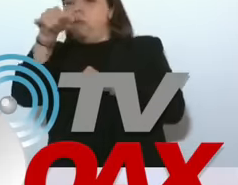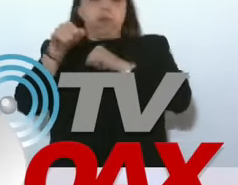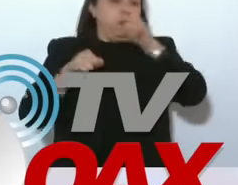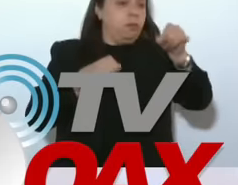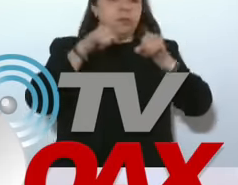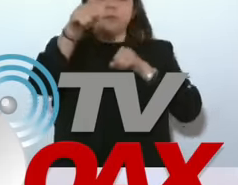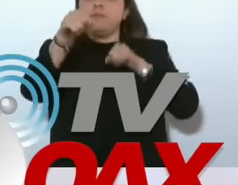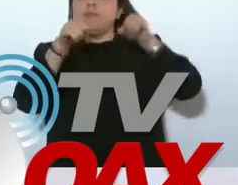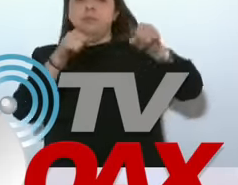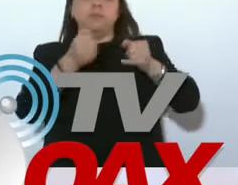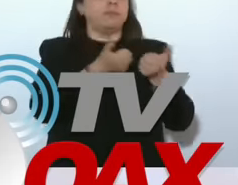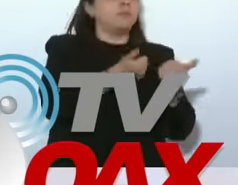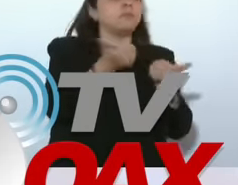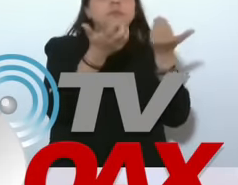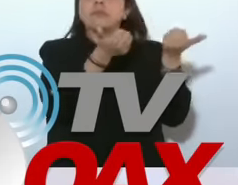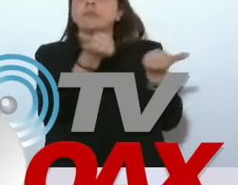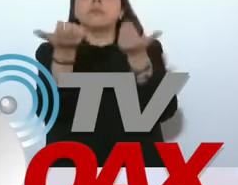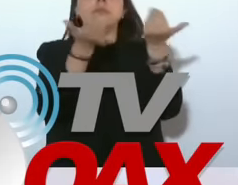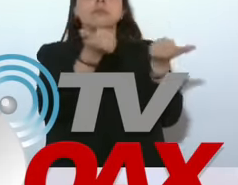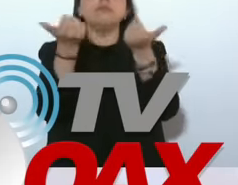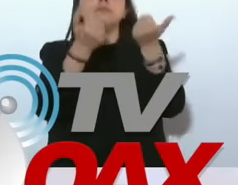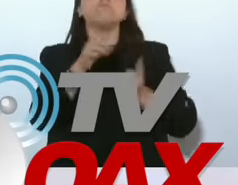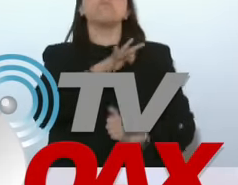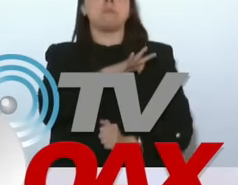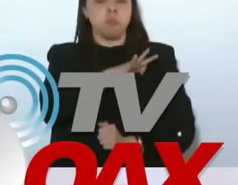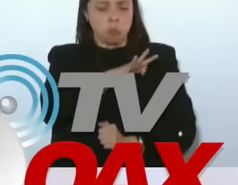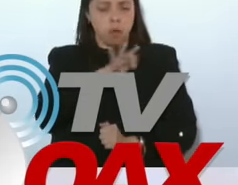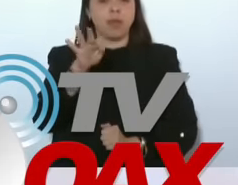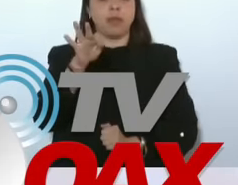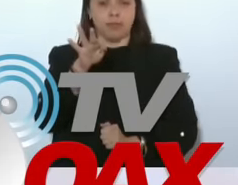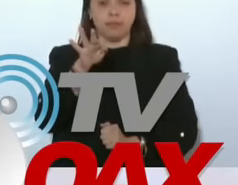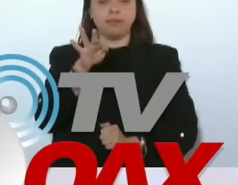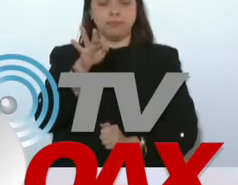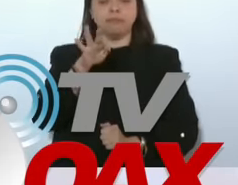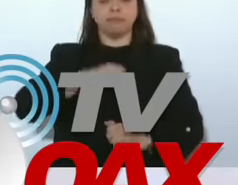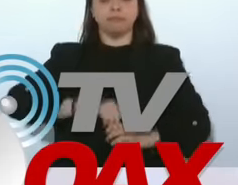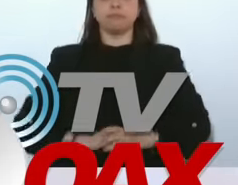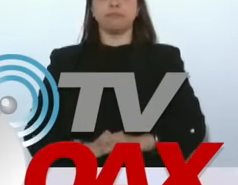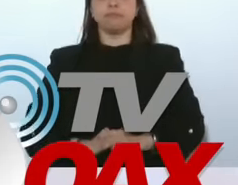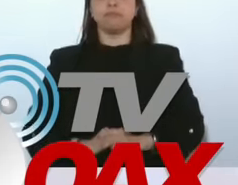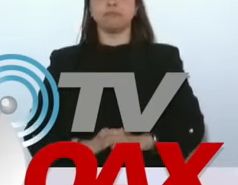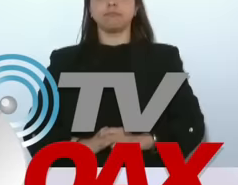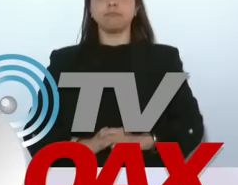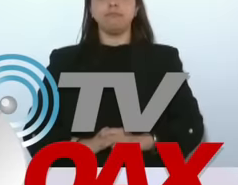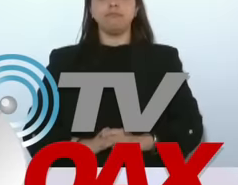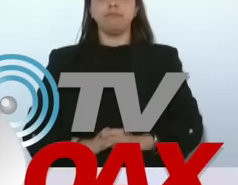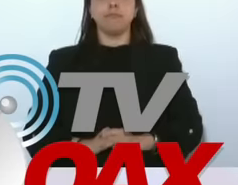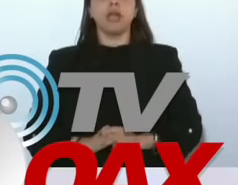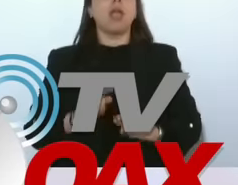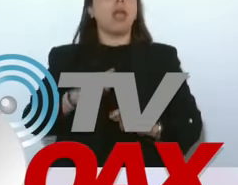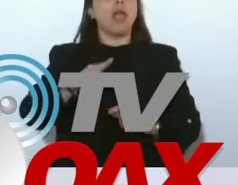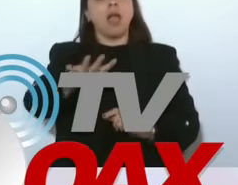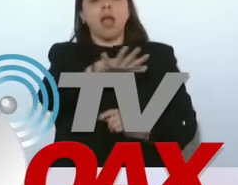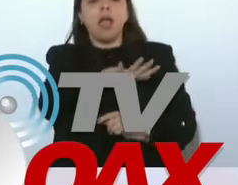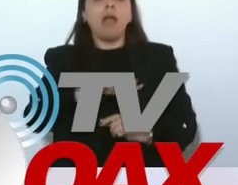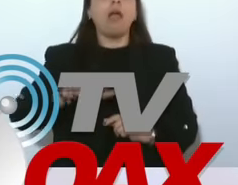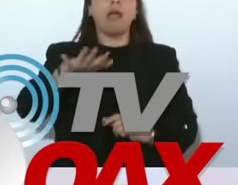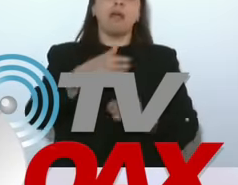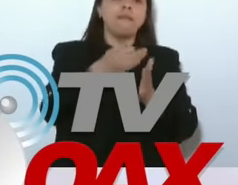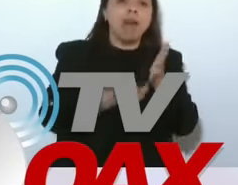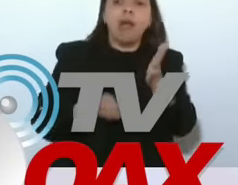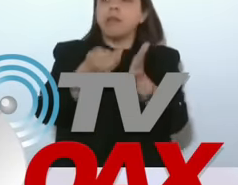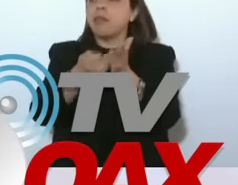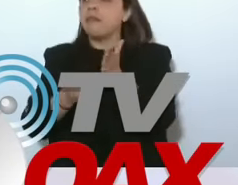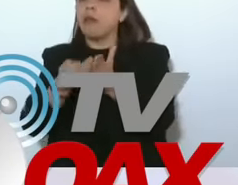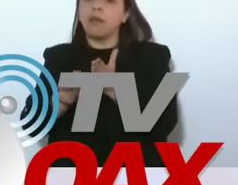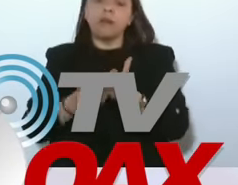de nuestro territorio, que a nadie le falte